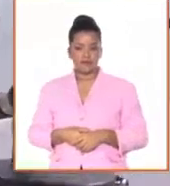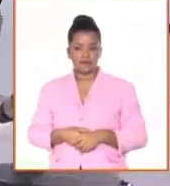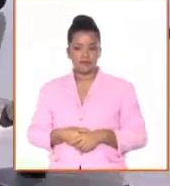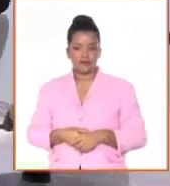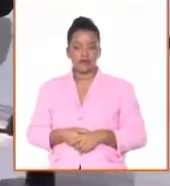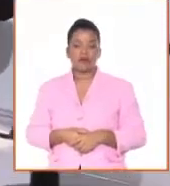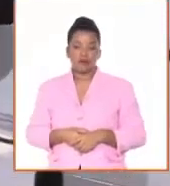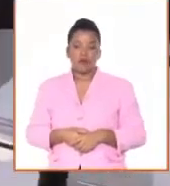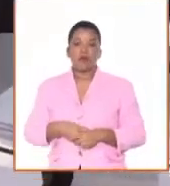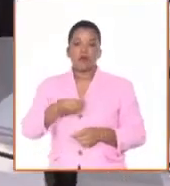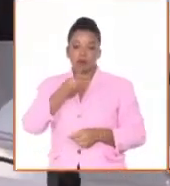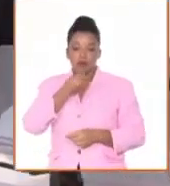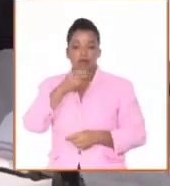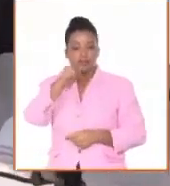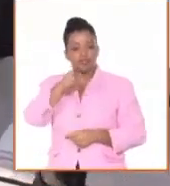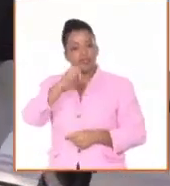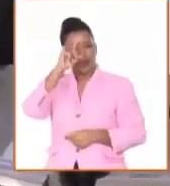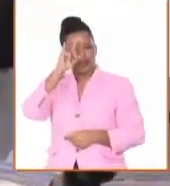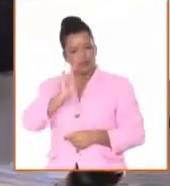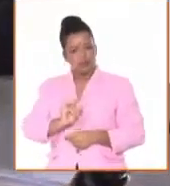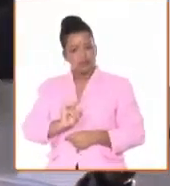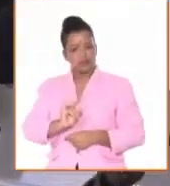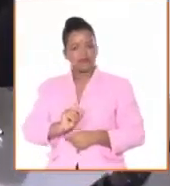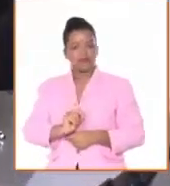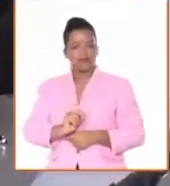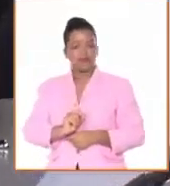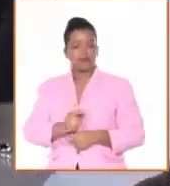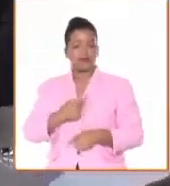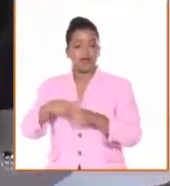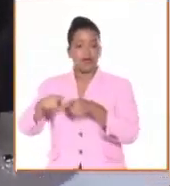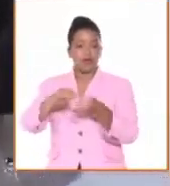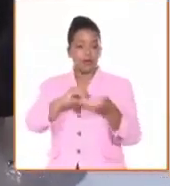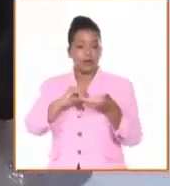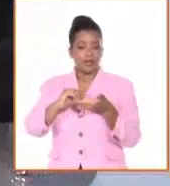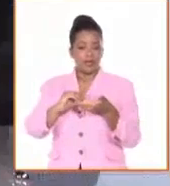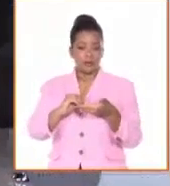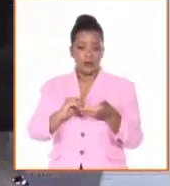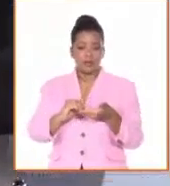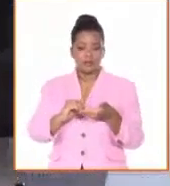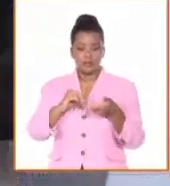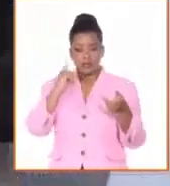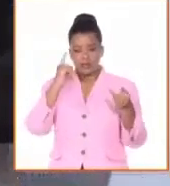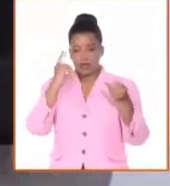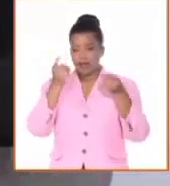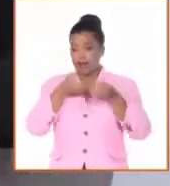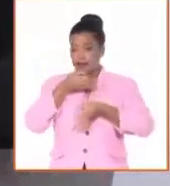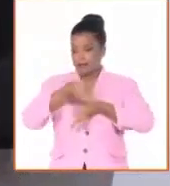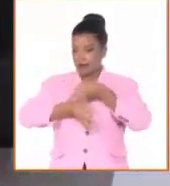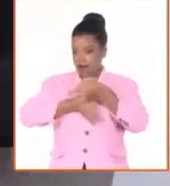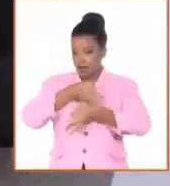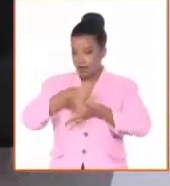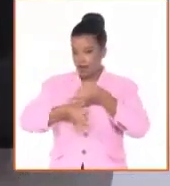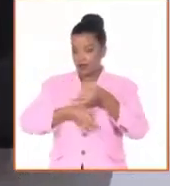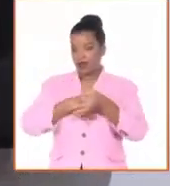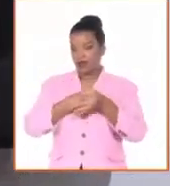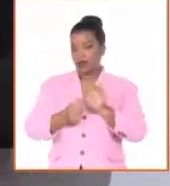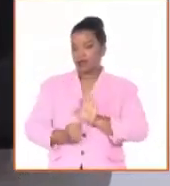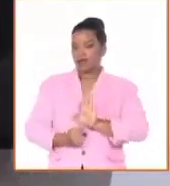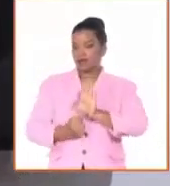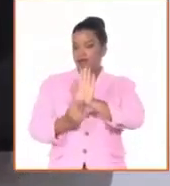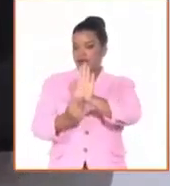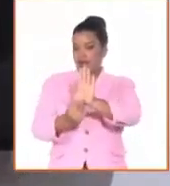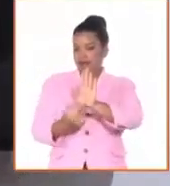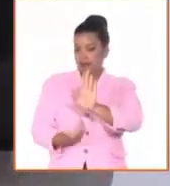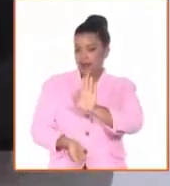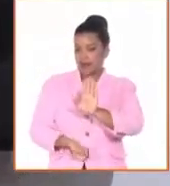en este caso Teresa planteaba no su preocupación de Cómo acceder al registro aquí ella muestra un interés